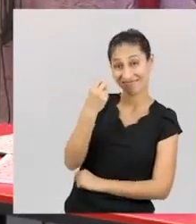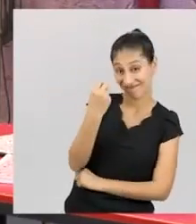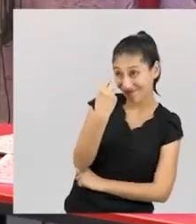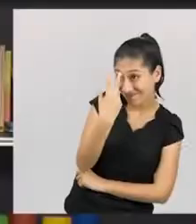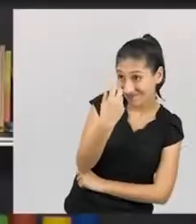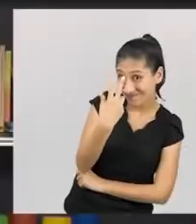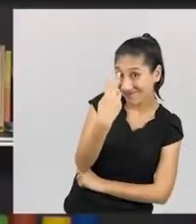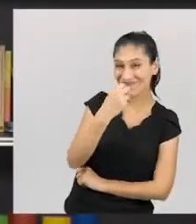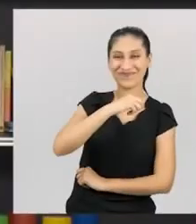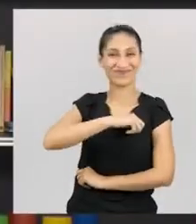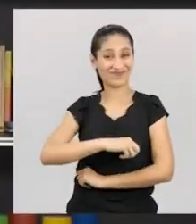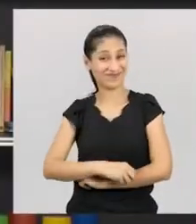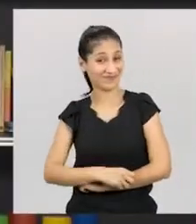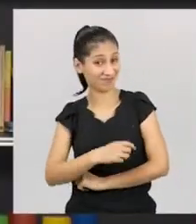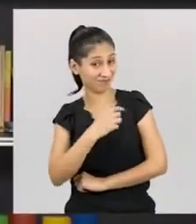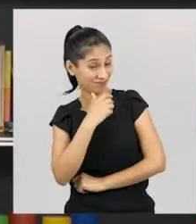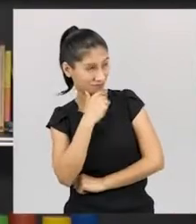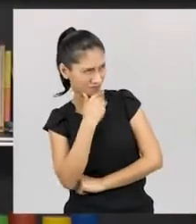3.